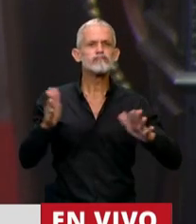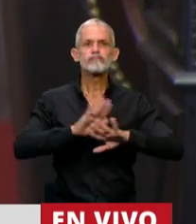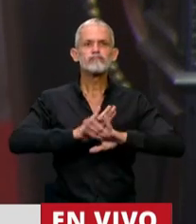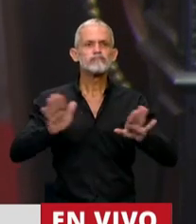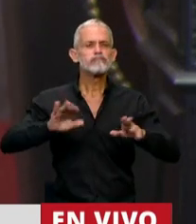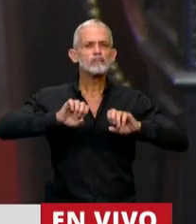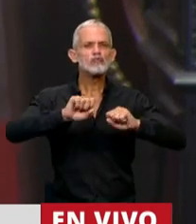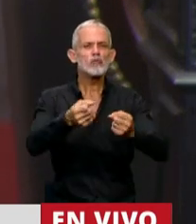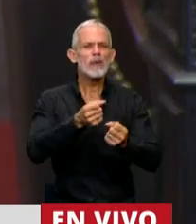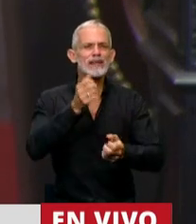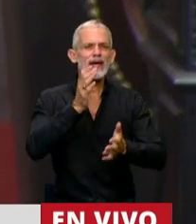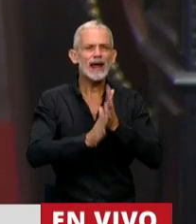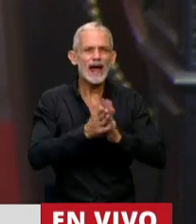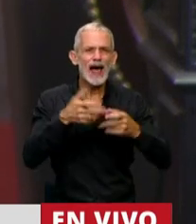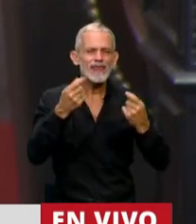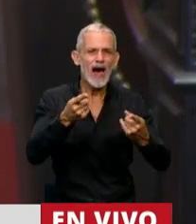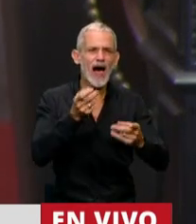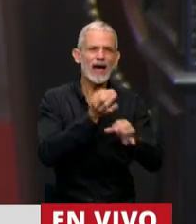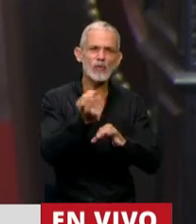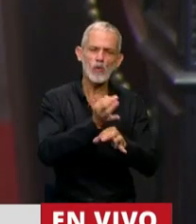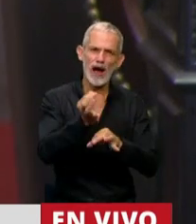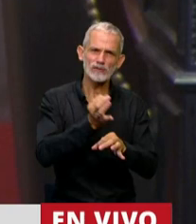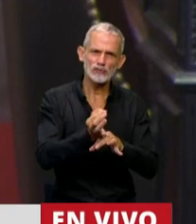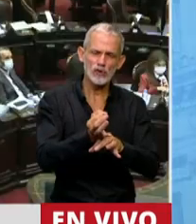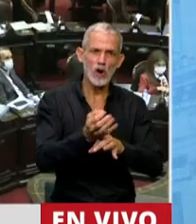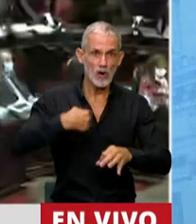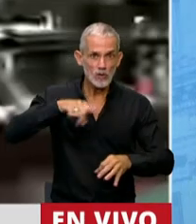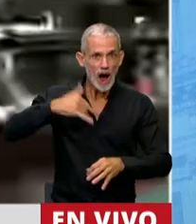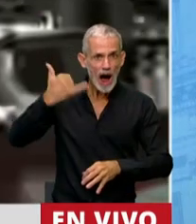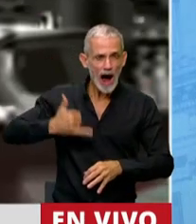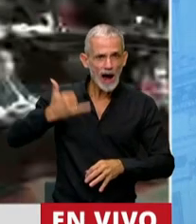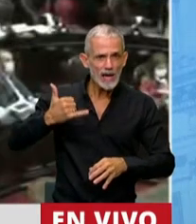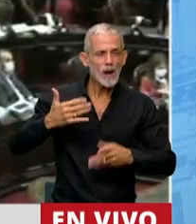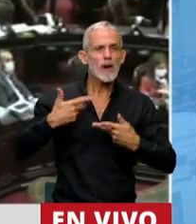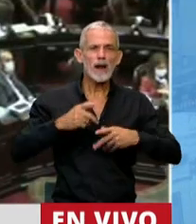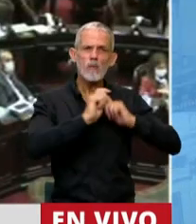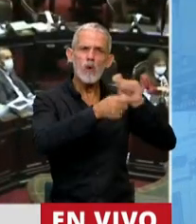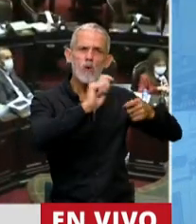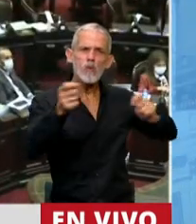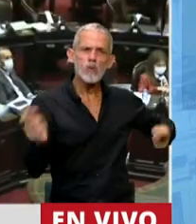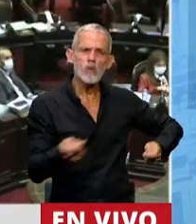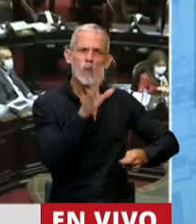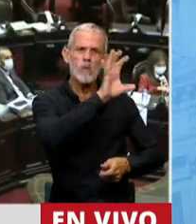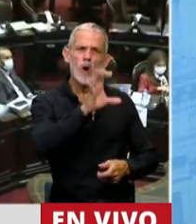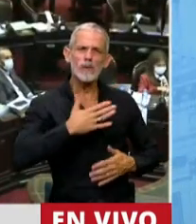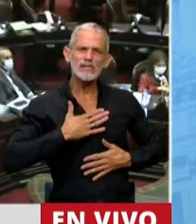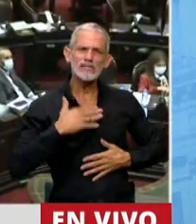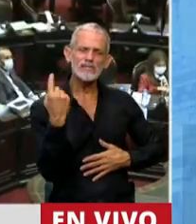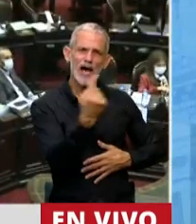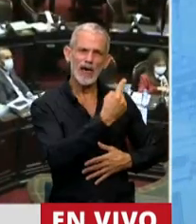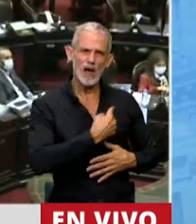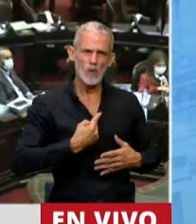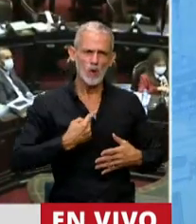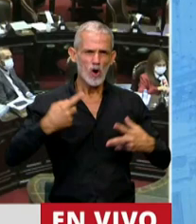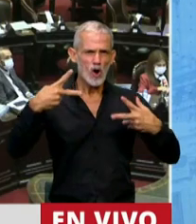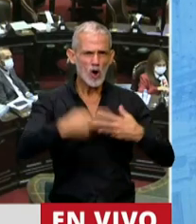suspender las becas de educación que teníamos los diputados para entregar en nuestras provincias. Vengo a